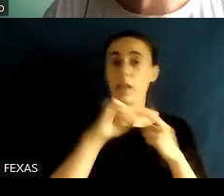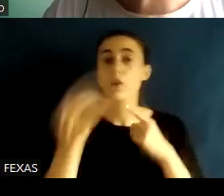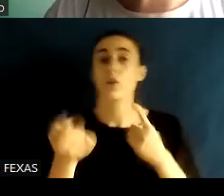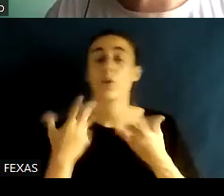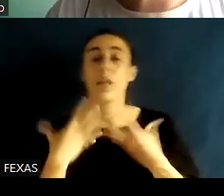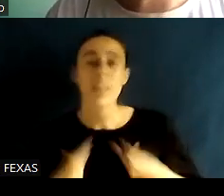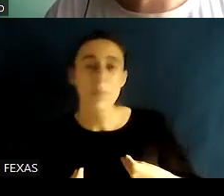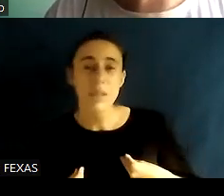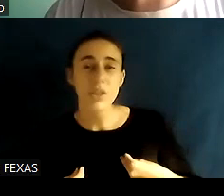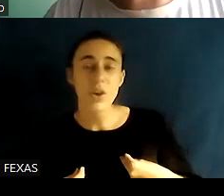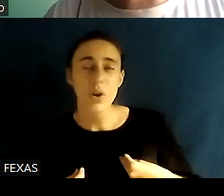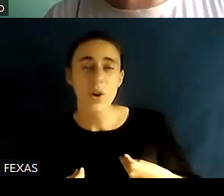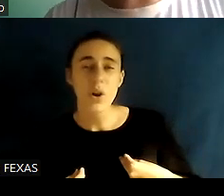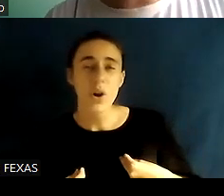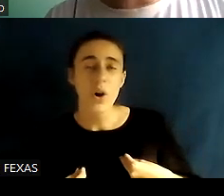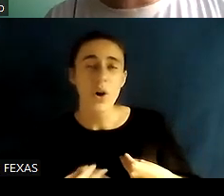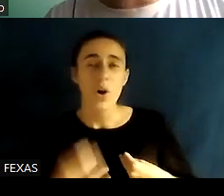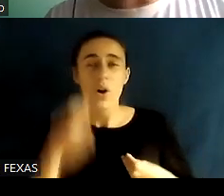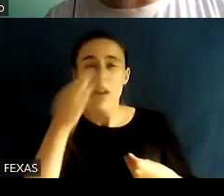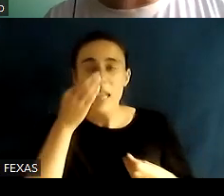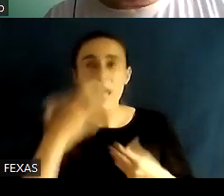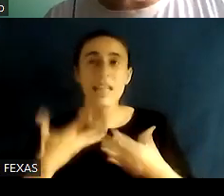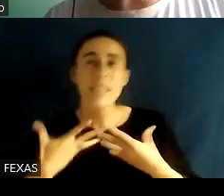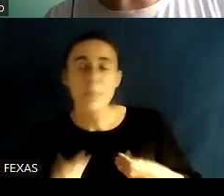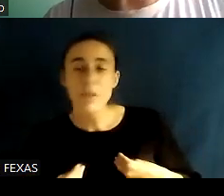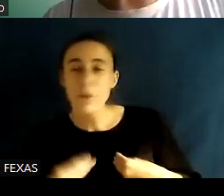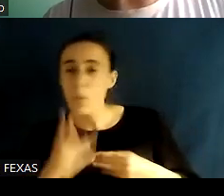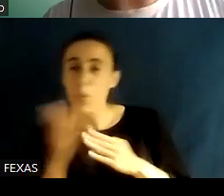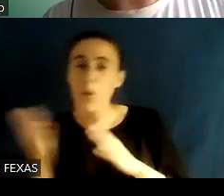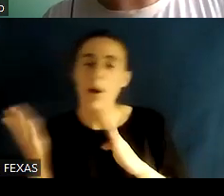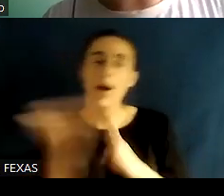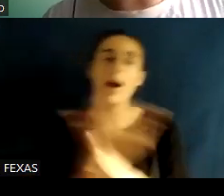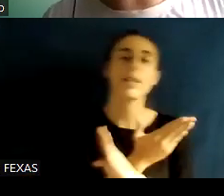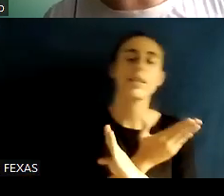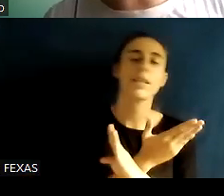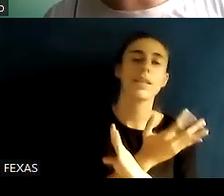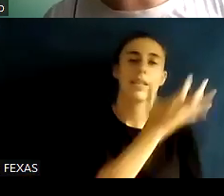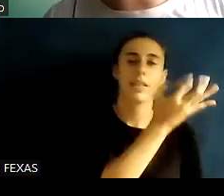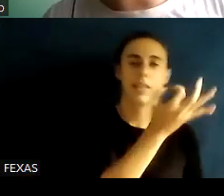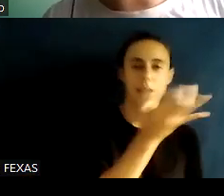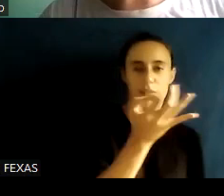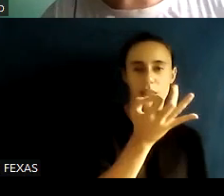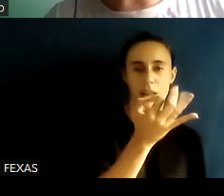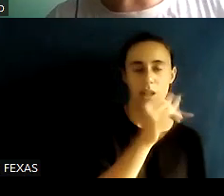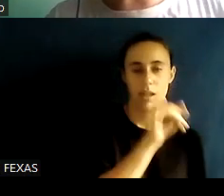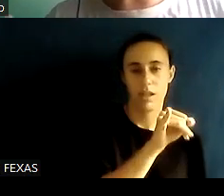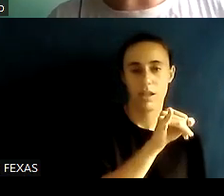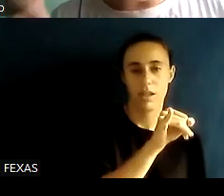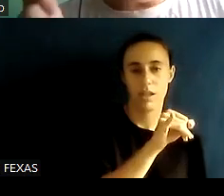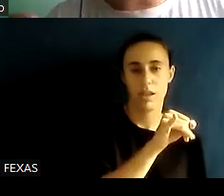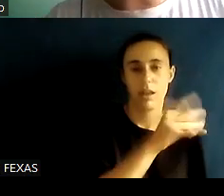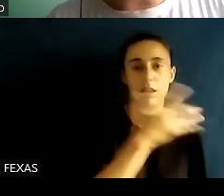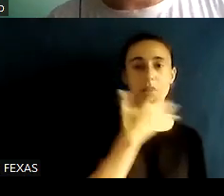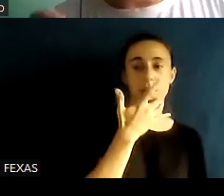en realidad aparece la depresión porque hay un gasto del selenio y del zinc que tenemos a nivel corporal, y si no vamos reponiendo